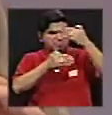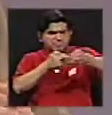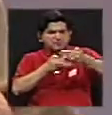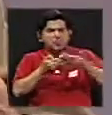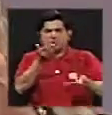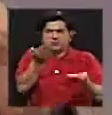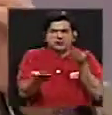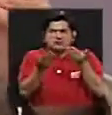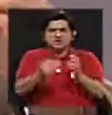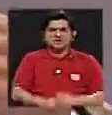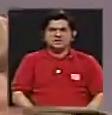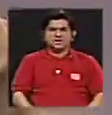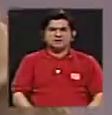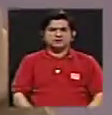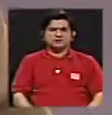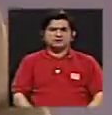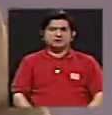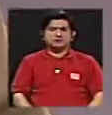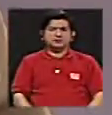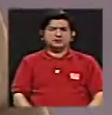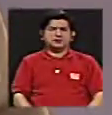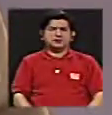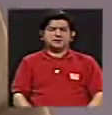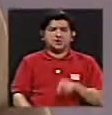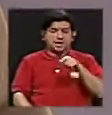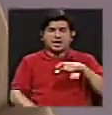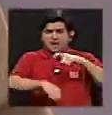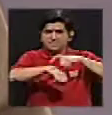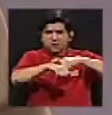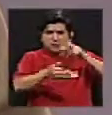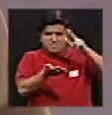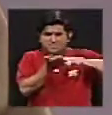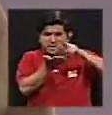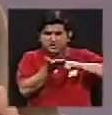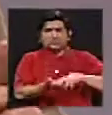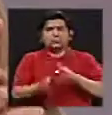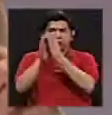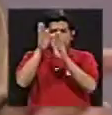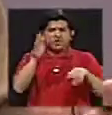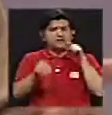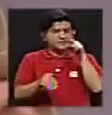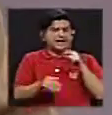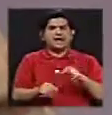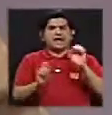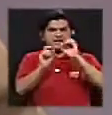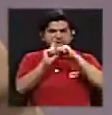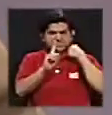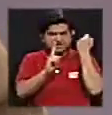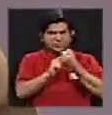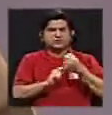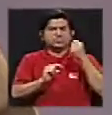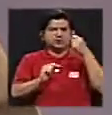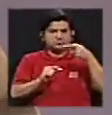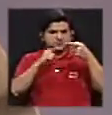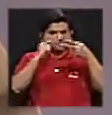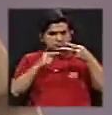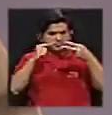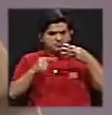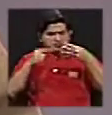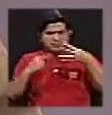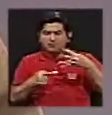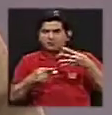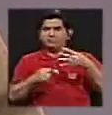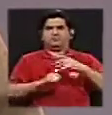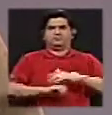momento en el discurso del refrendo, la Contraloría dice, aquí hay esto, aquí hay esto, otra, aquí hay esto, ¿no?